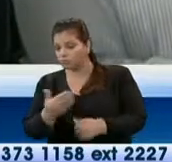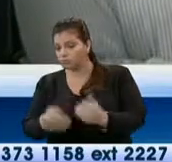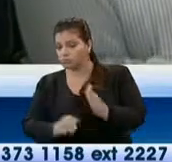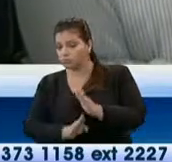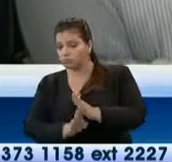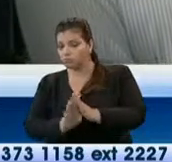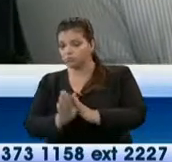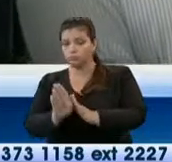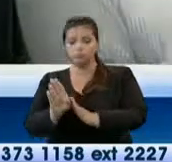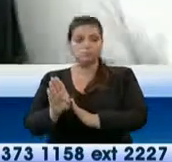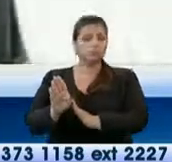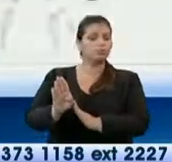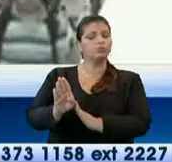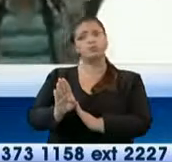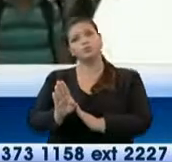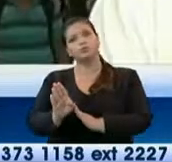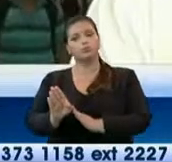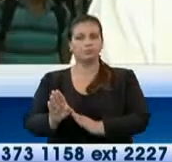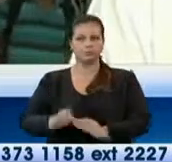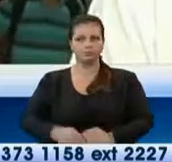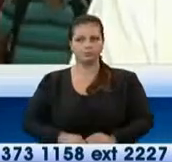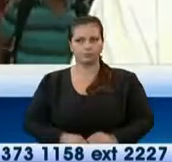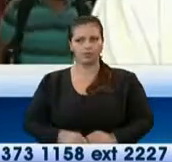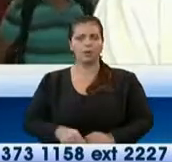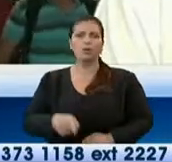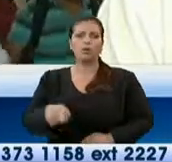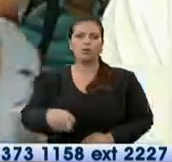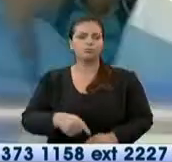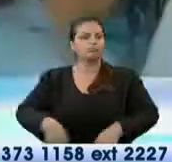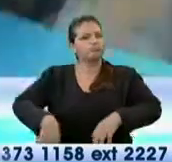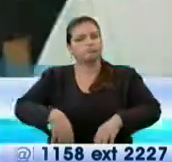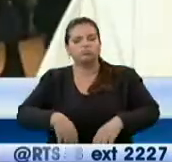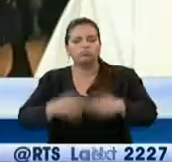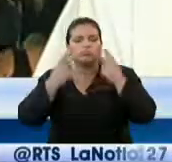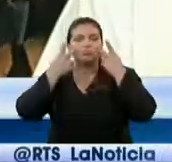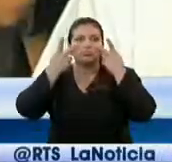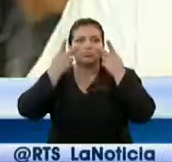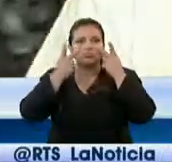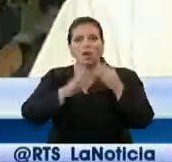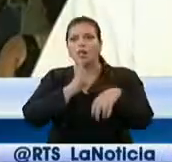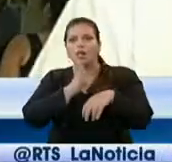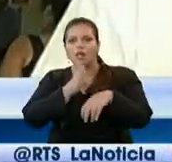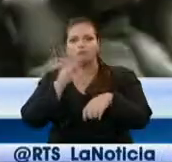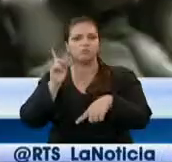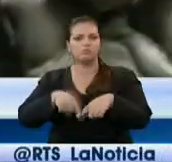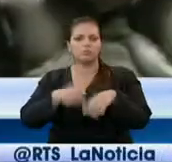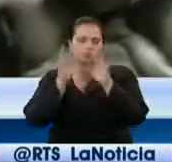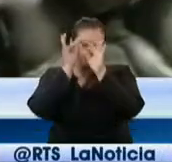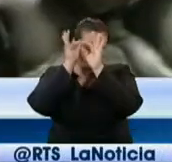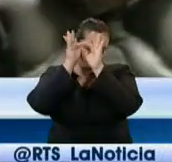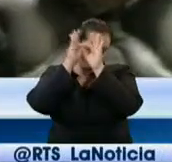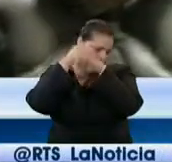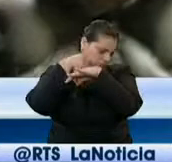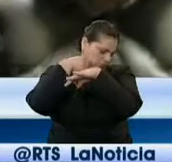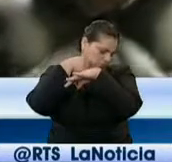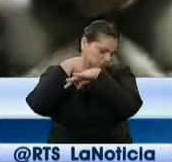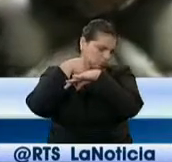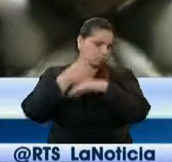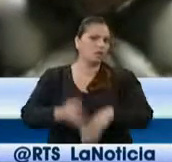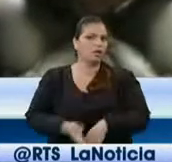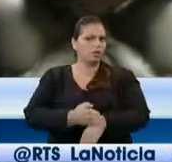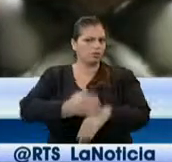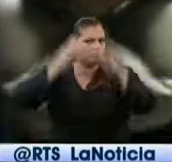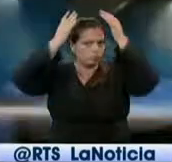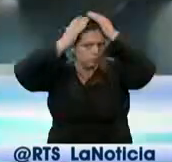mejoría en la paciente. Actualmente está en coma, exactamente. Ella se mantiene en coma de que la lesión que ella tuvo en el cerebro puede atraer